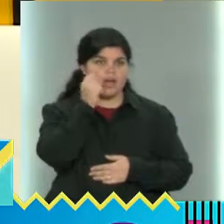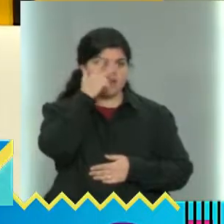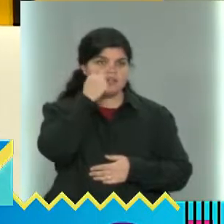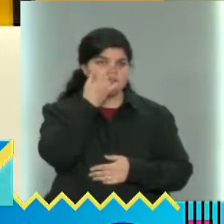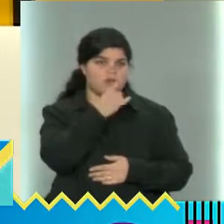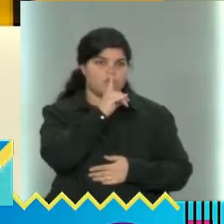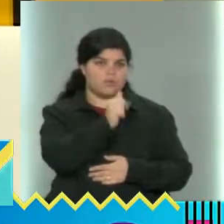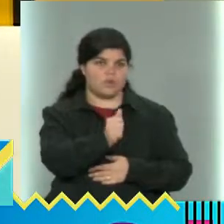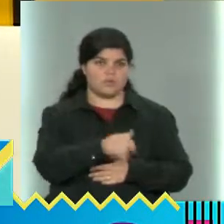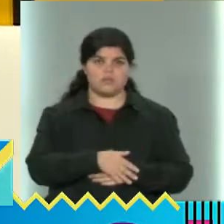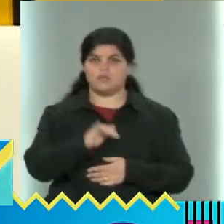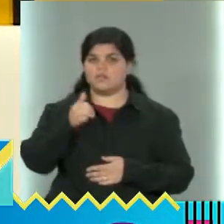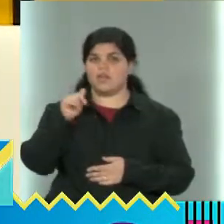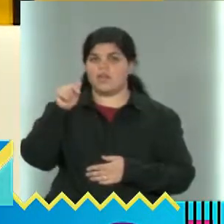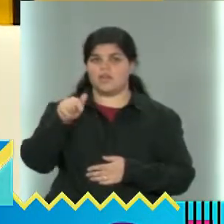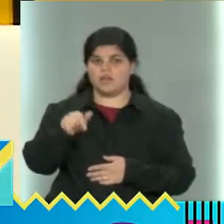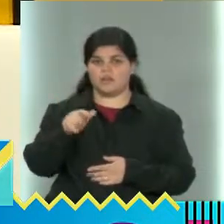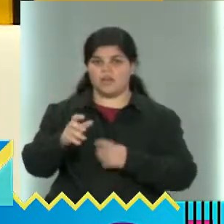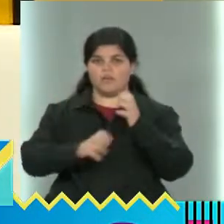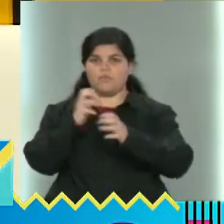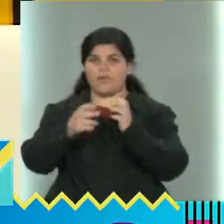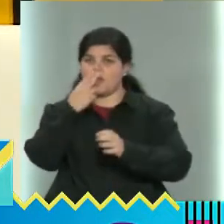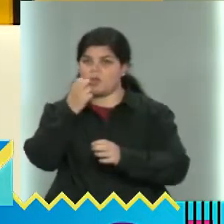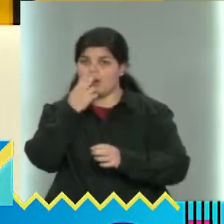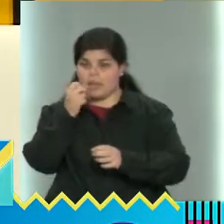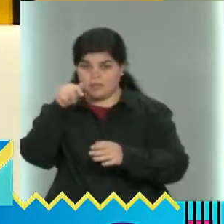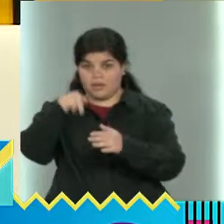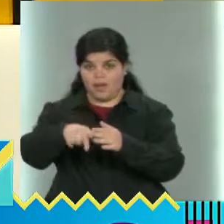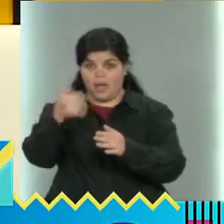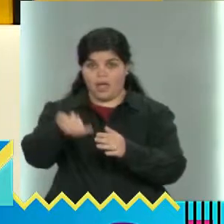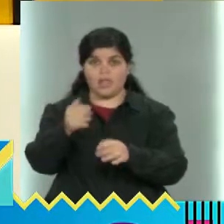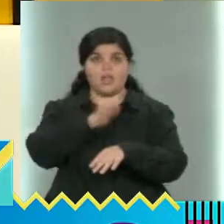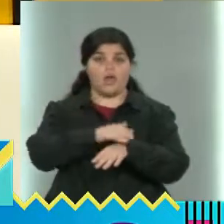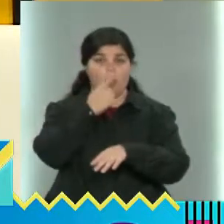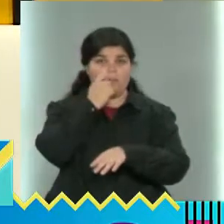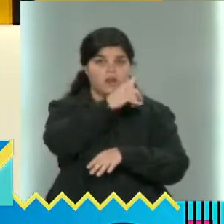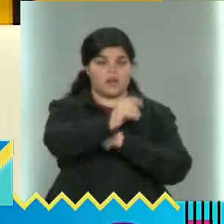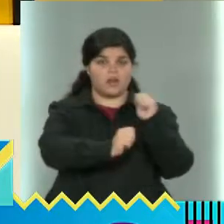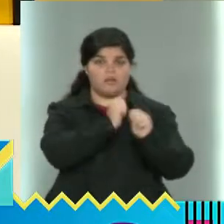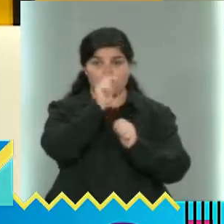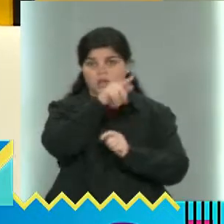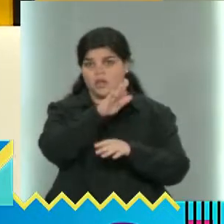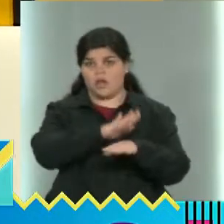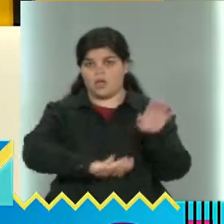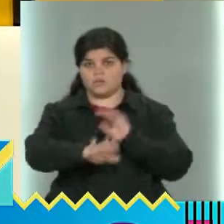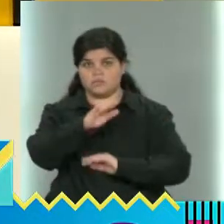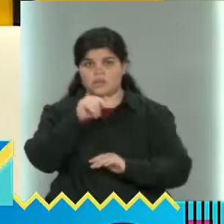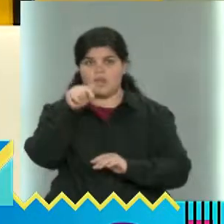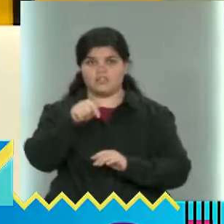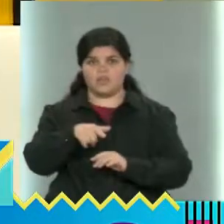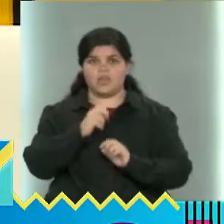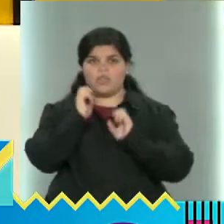que hizo la usina hidroeléctrica, cuyos restos todavía están. Bien. Y que dijeron que se la había llevado una